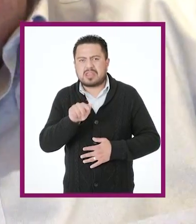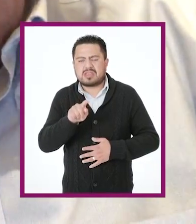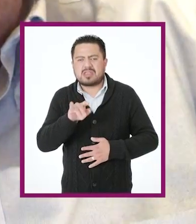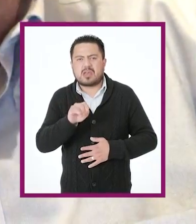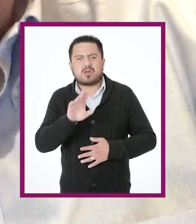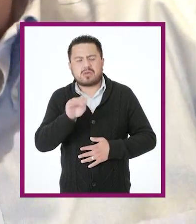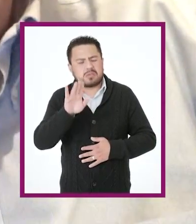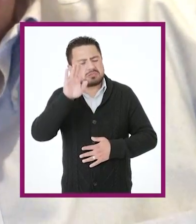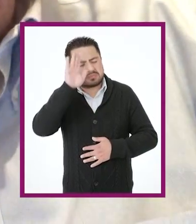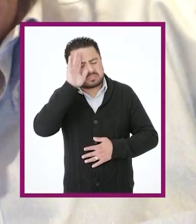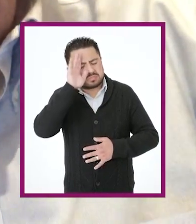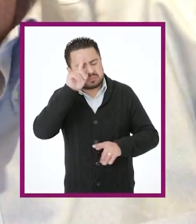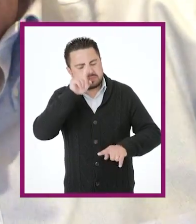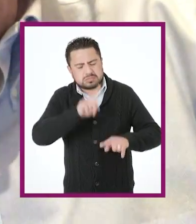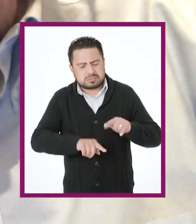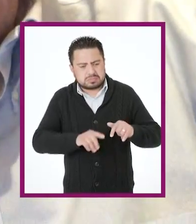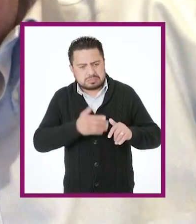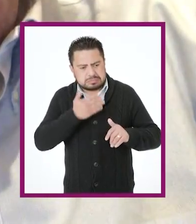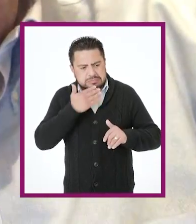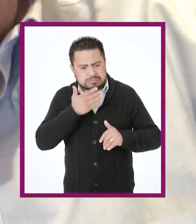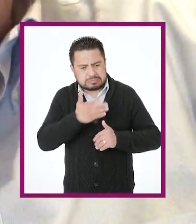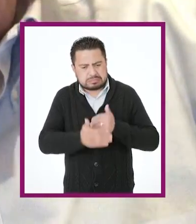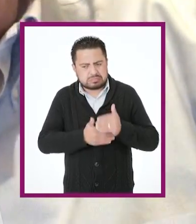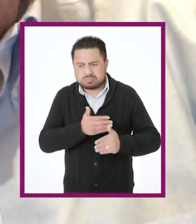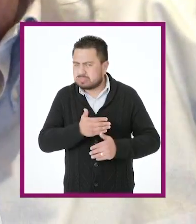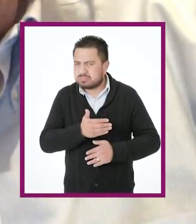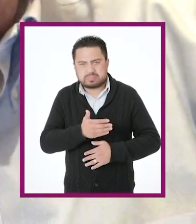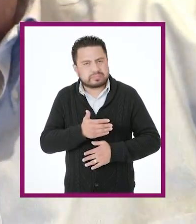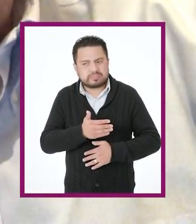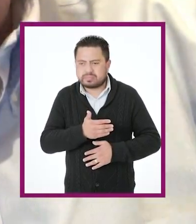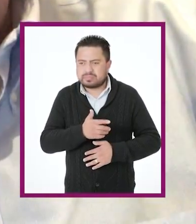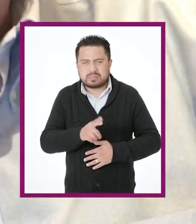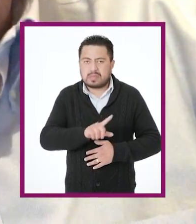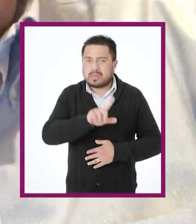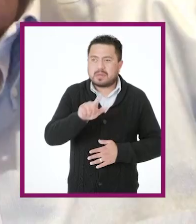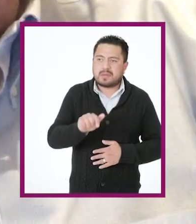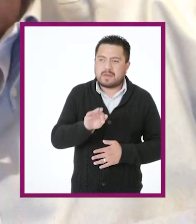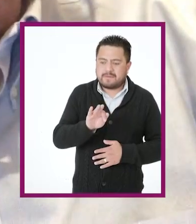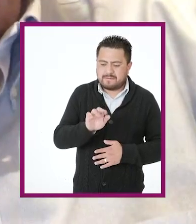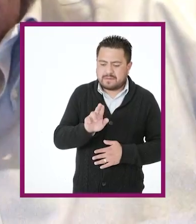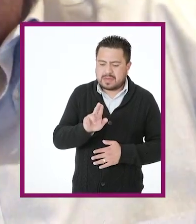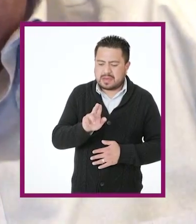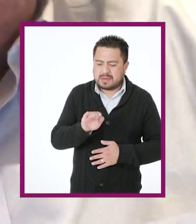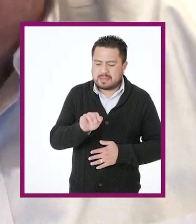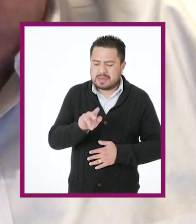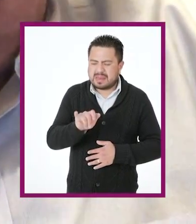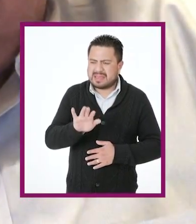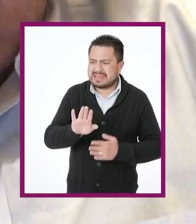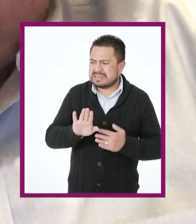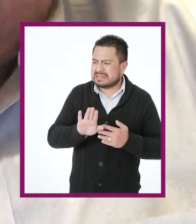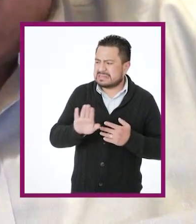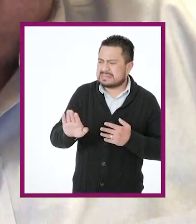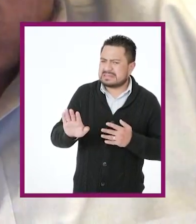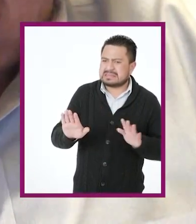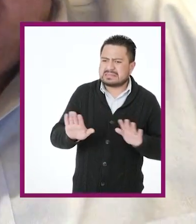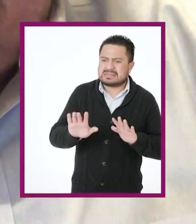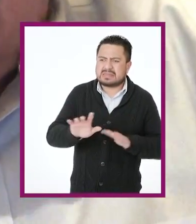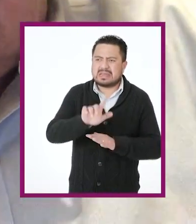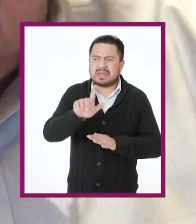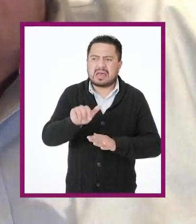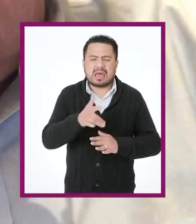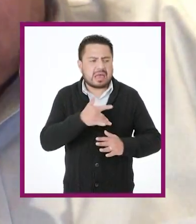Florentino Ariza, en cambio, no había dejado de pensar en ella un solo instante, después de que Fermina Daza lo rechazó